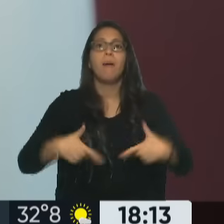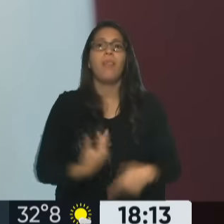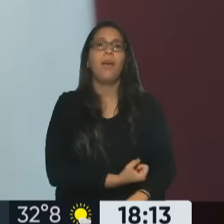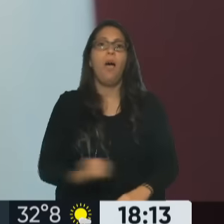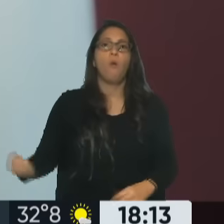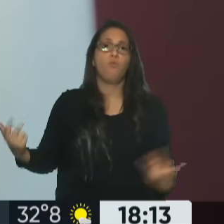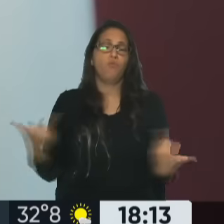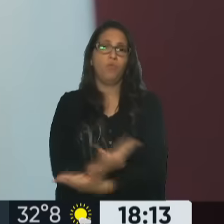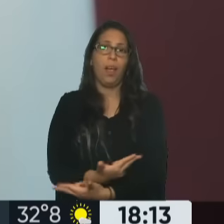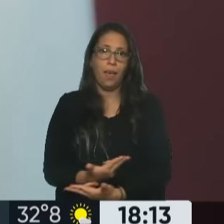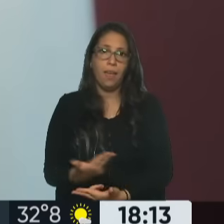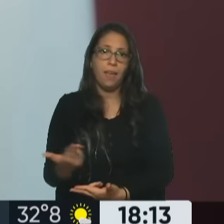presentado por el ministro Luis caputo